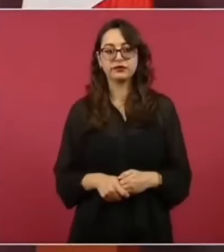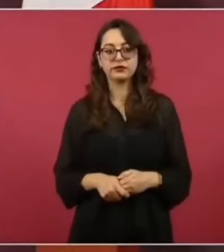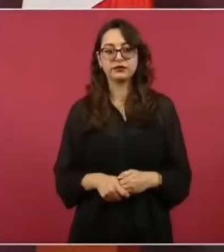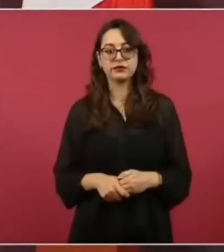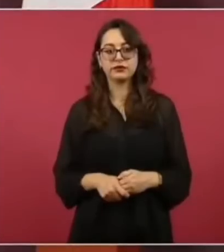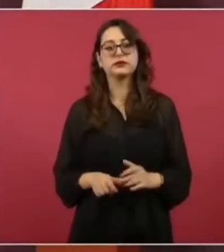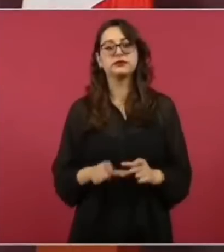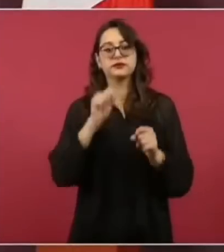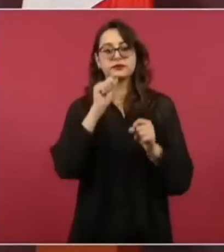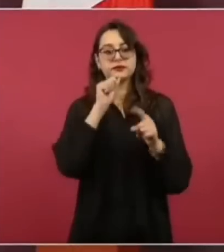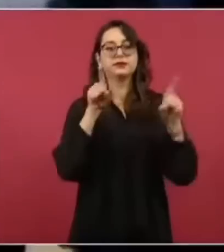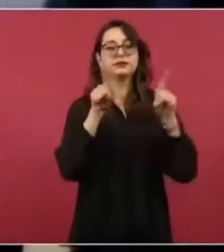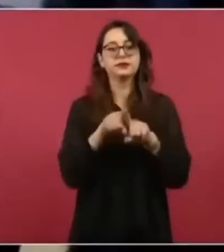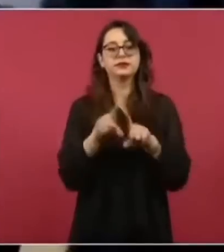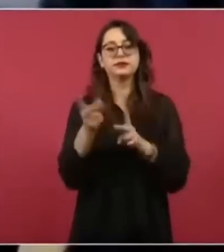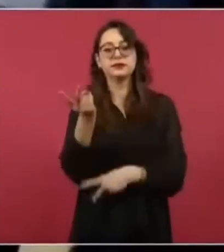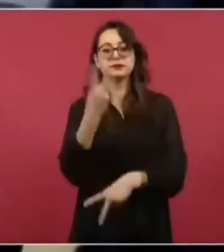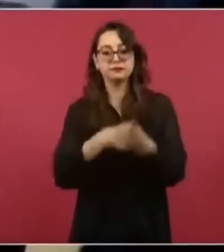participación, la presencia